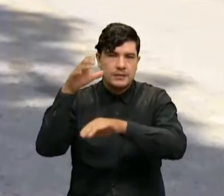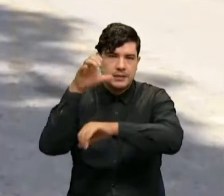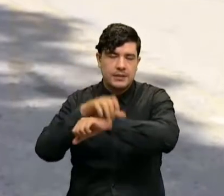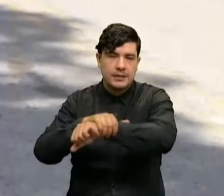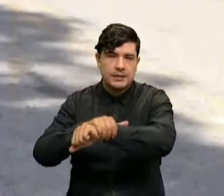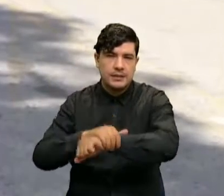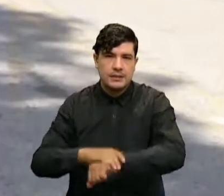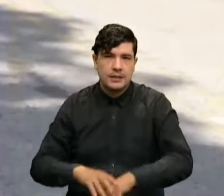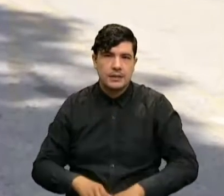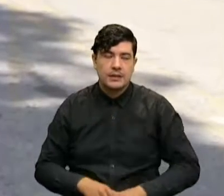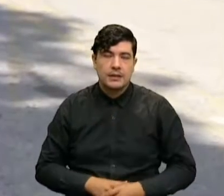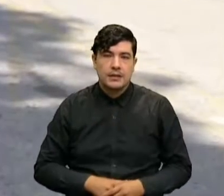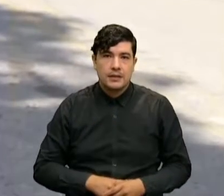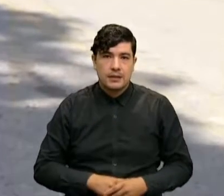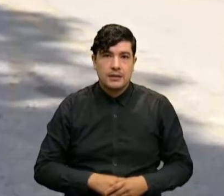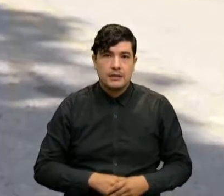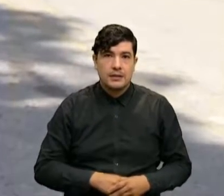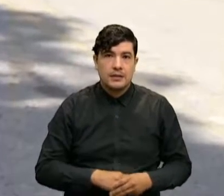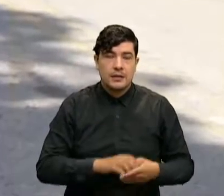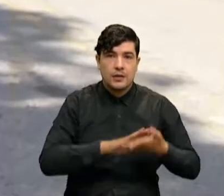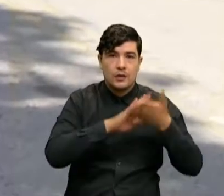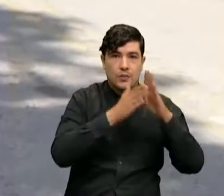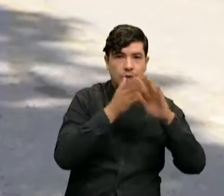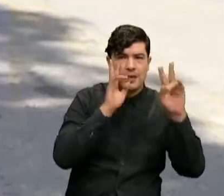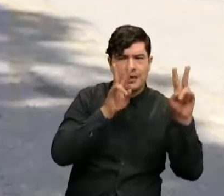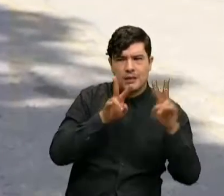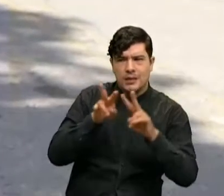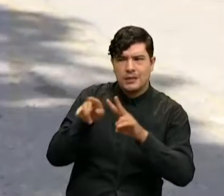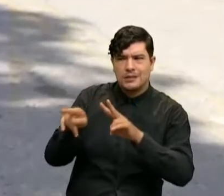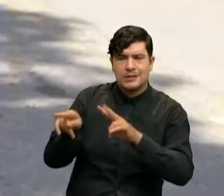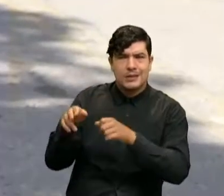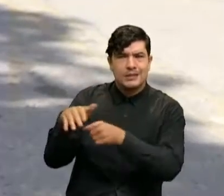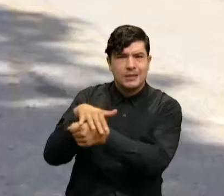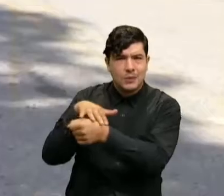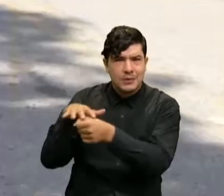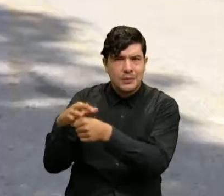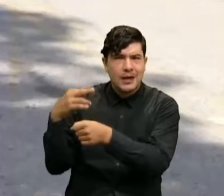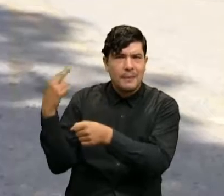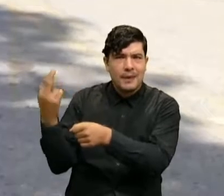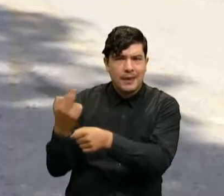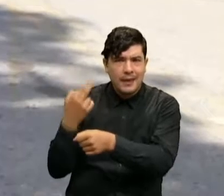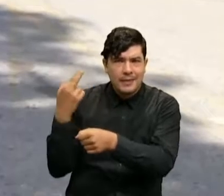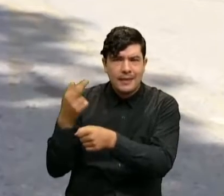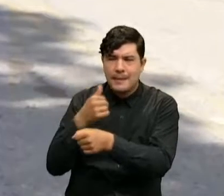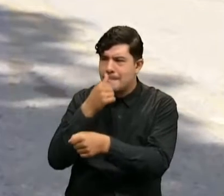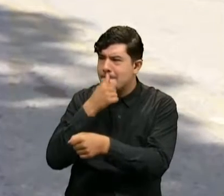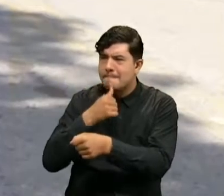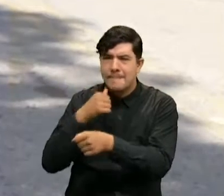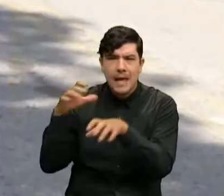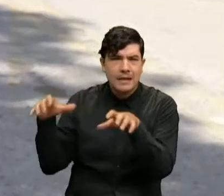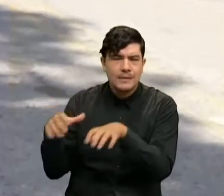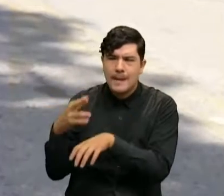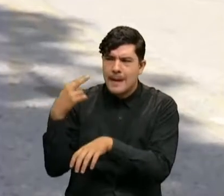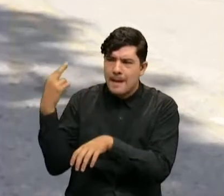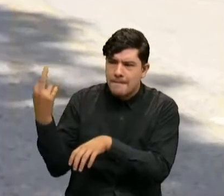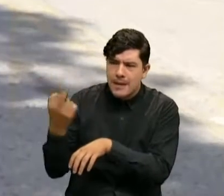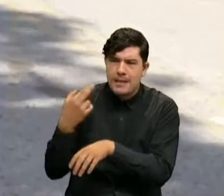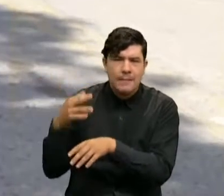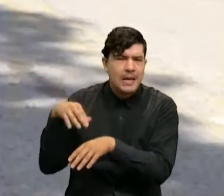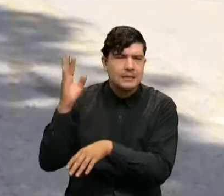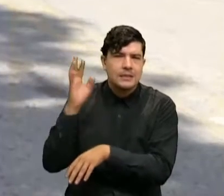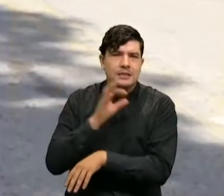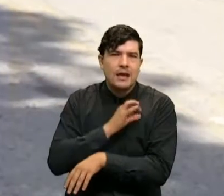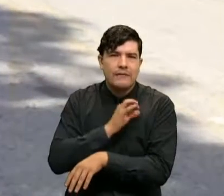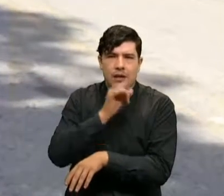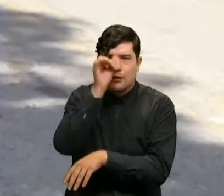este sector manifiestan que son recurrentes estos hechos de violencia y estos actos de intolerancia los fines de semana, lo que intranquiliza